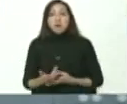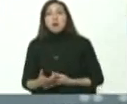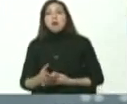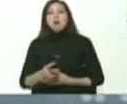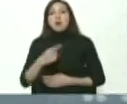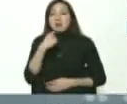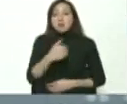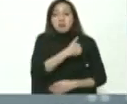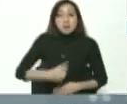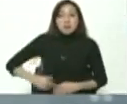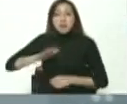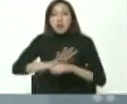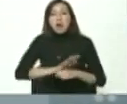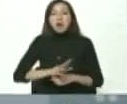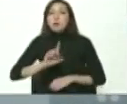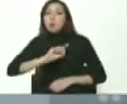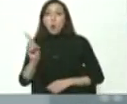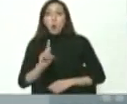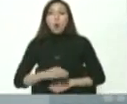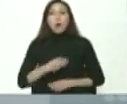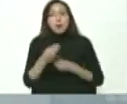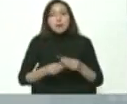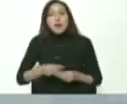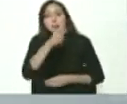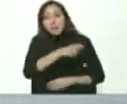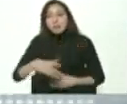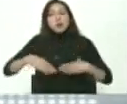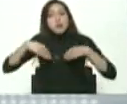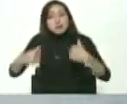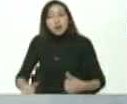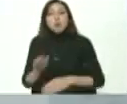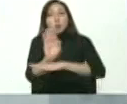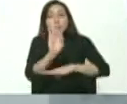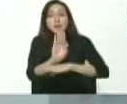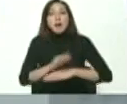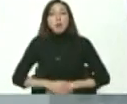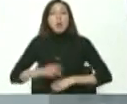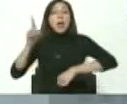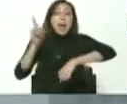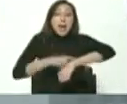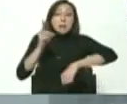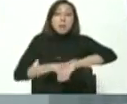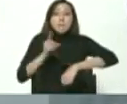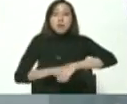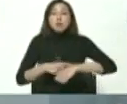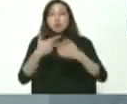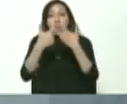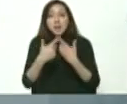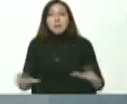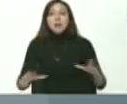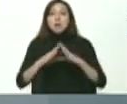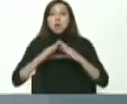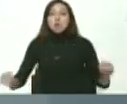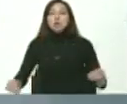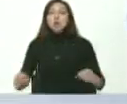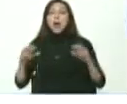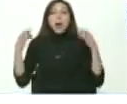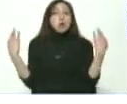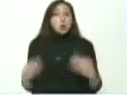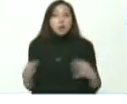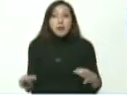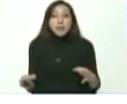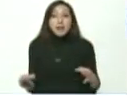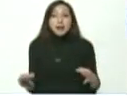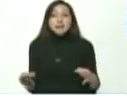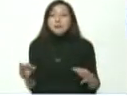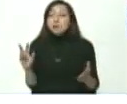pero escúcheme. Es por la salud y la vida de la familia. El momento de la libertad y la normalidad absoluta no